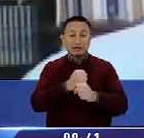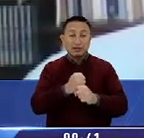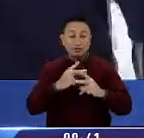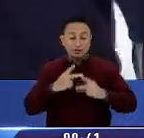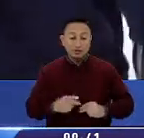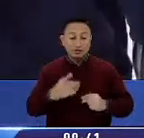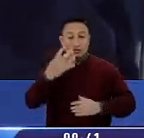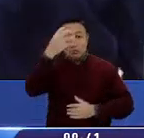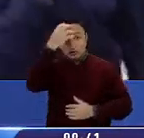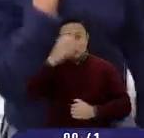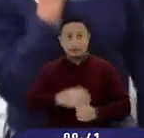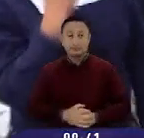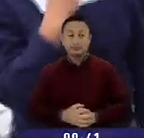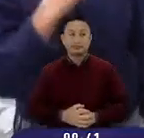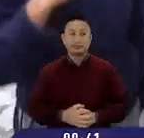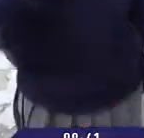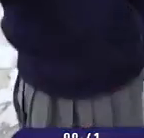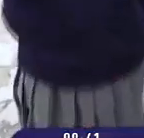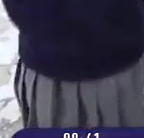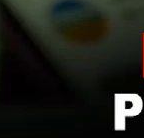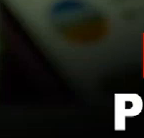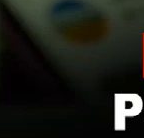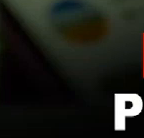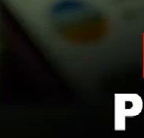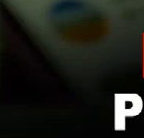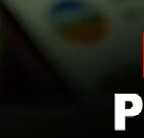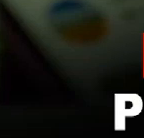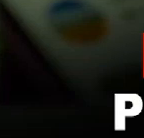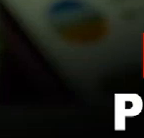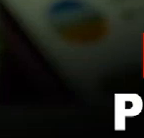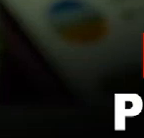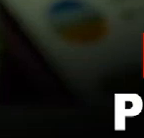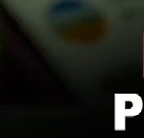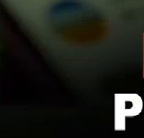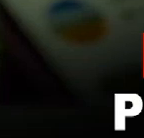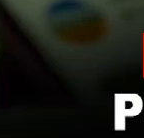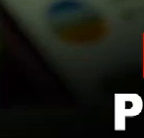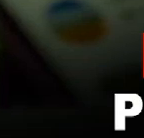educación. Informó Solange Mateu.